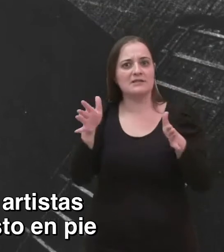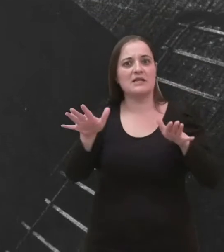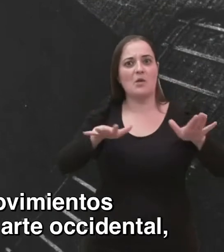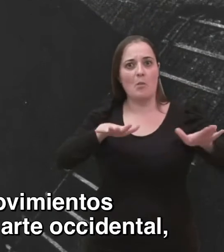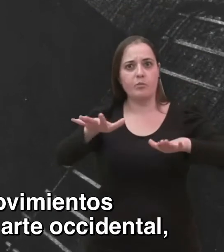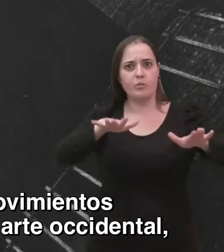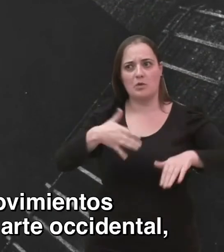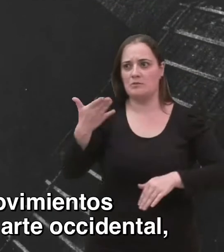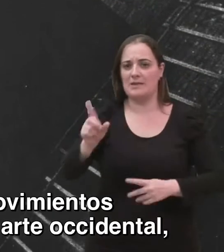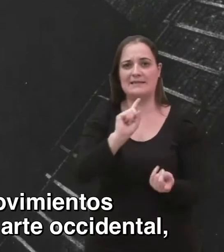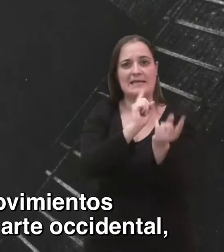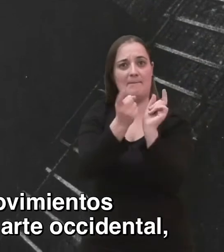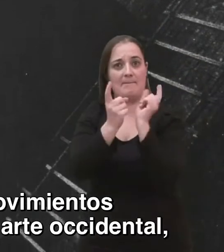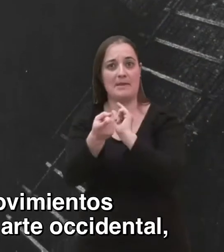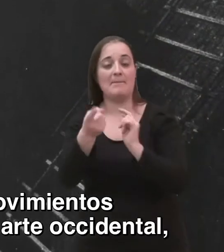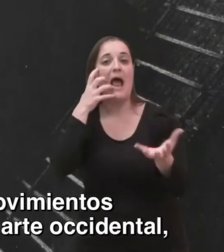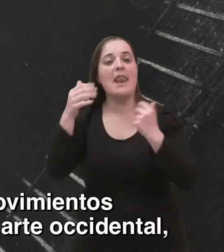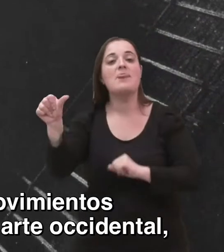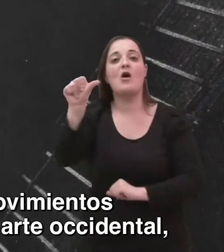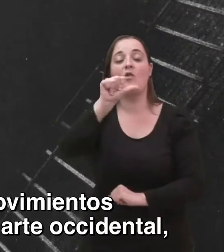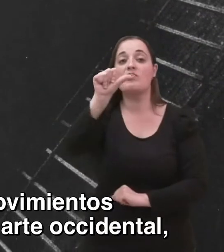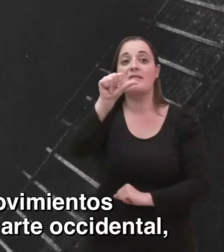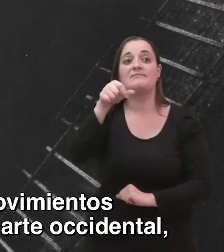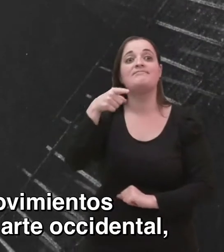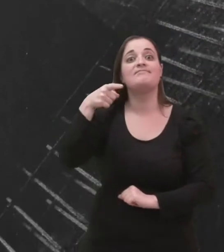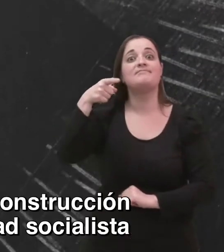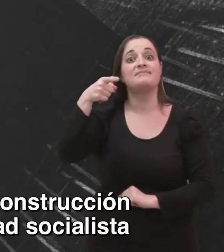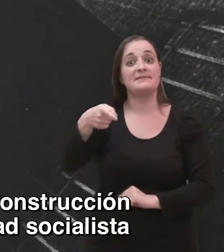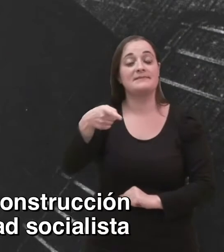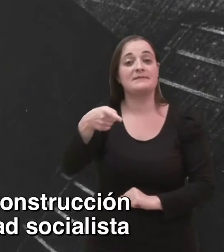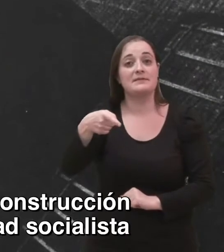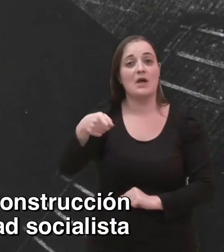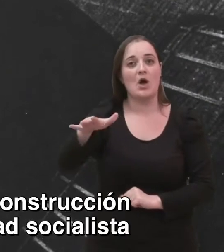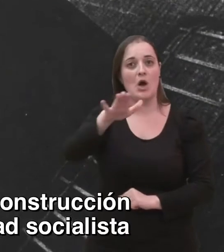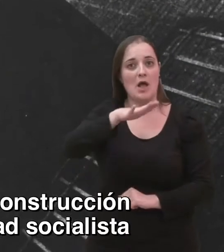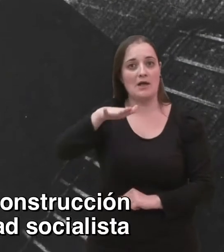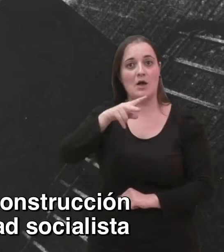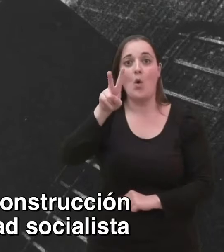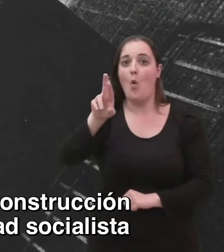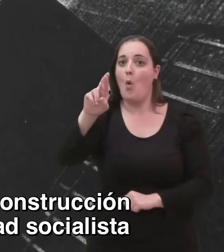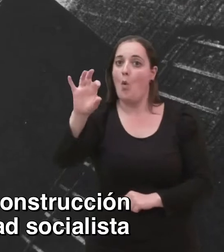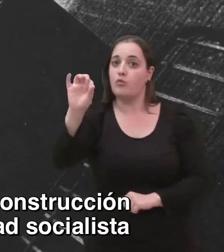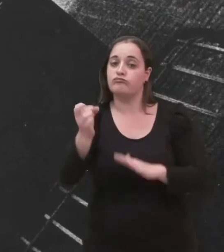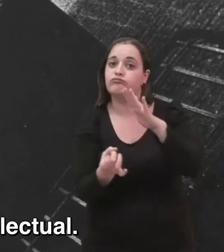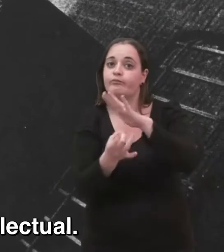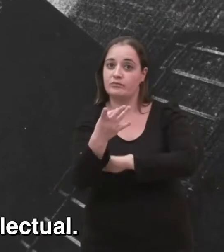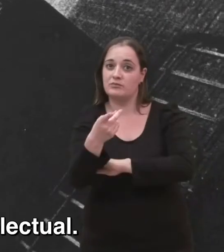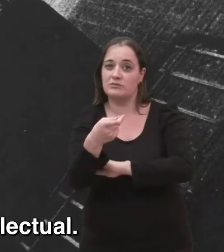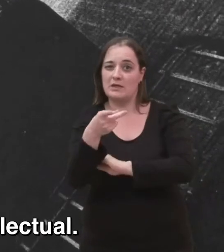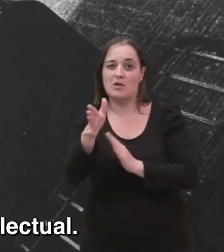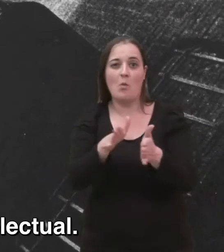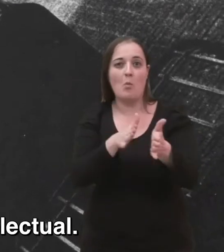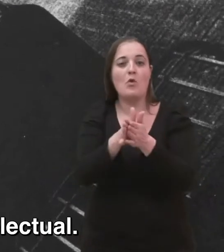pie algunos de los movimientos más transgresores del arte occidental encontraron en la construcción de la nueva sociedad